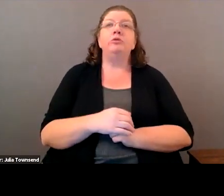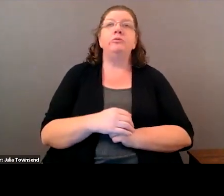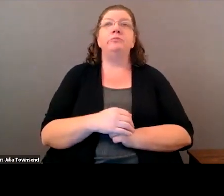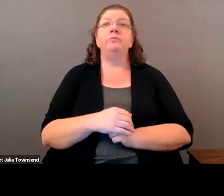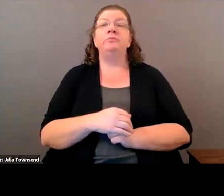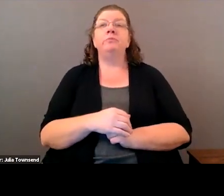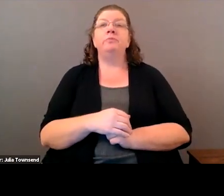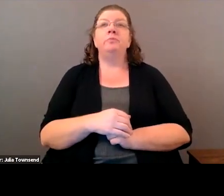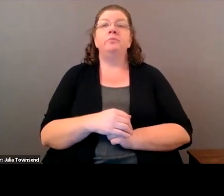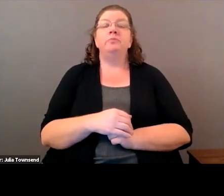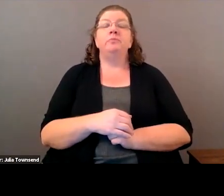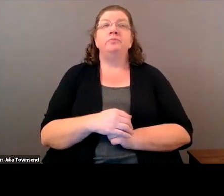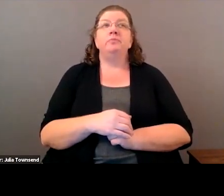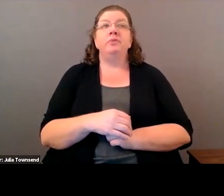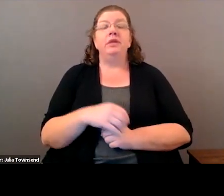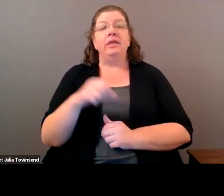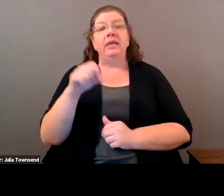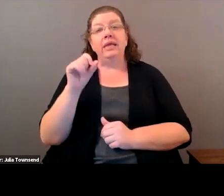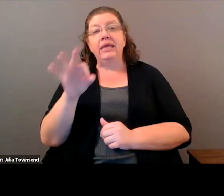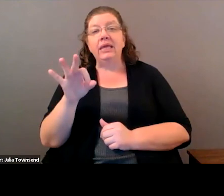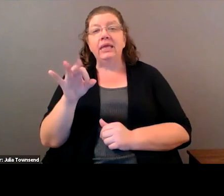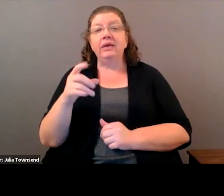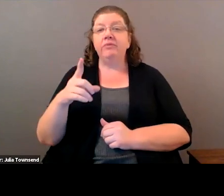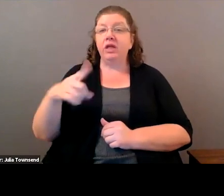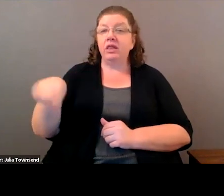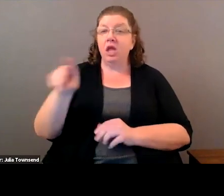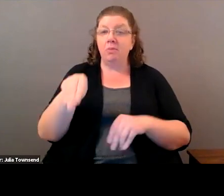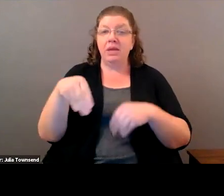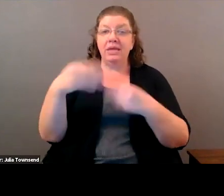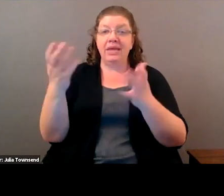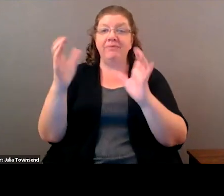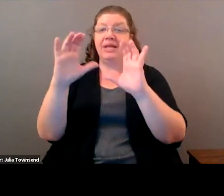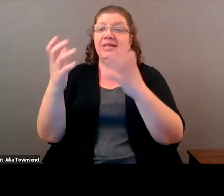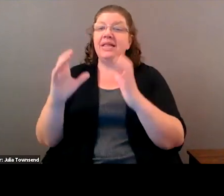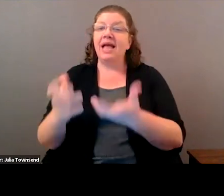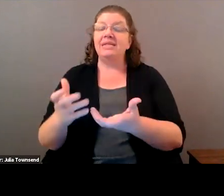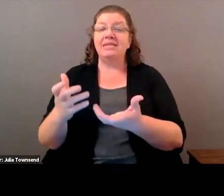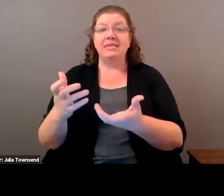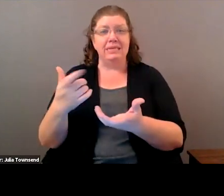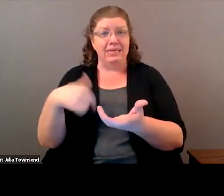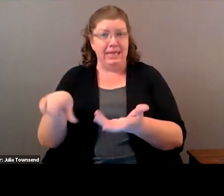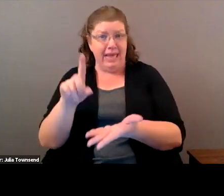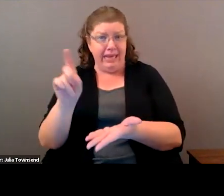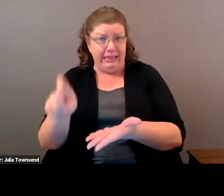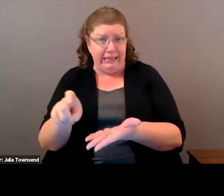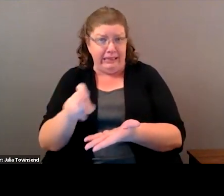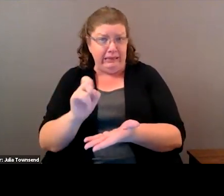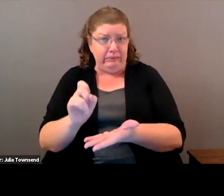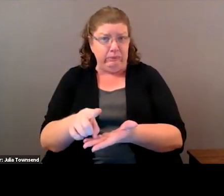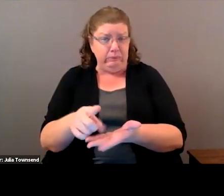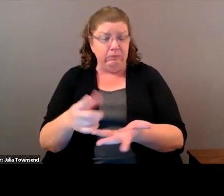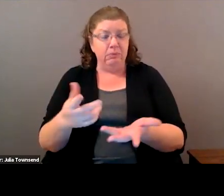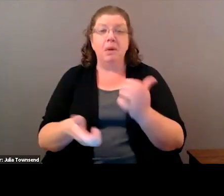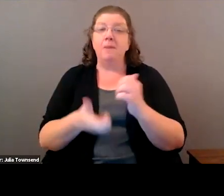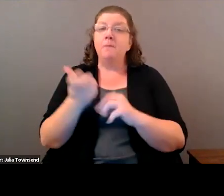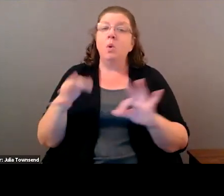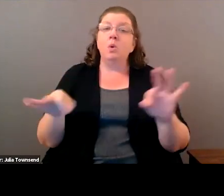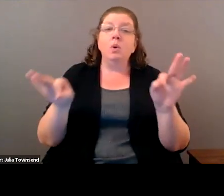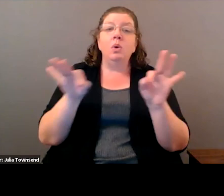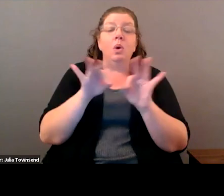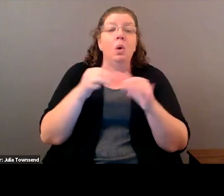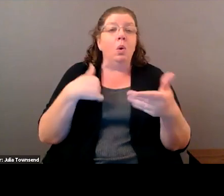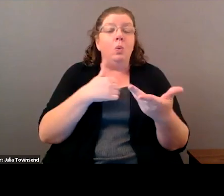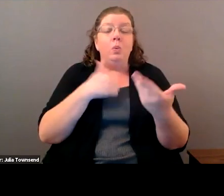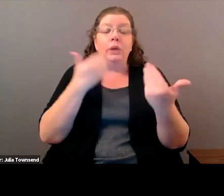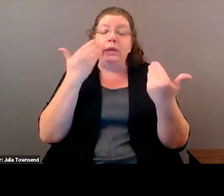dando las clases que él necesita, pero sobre todo no sabemos si se nos están